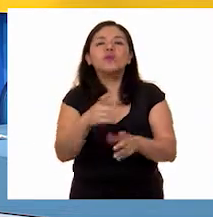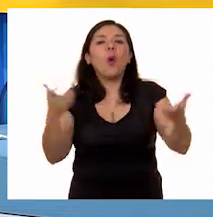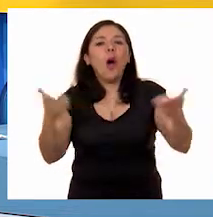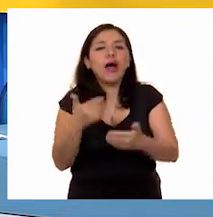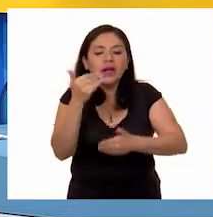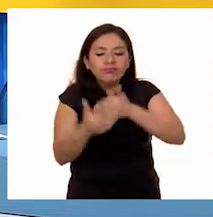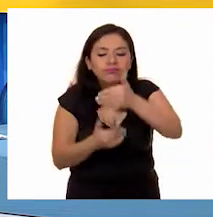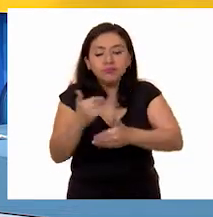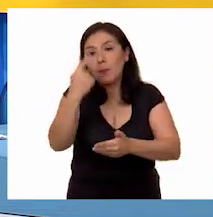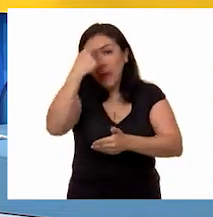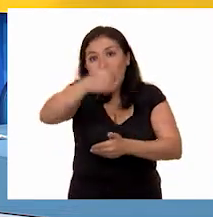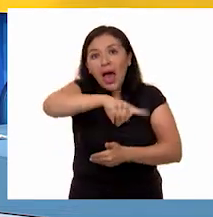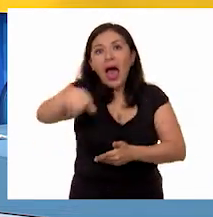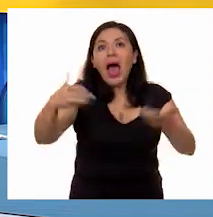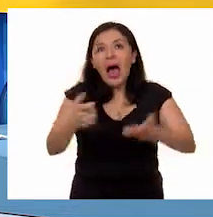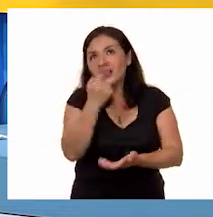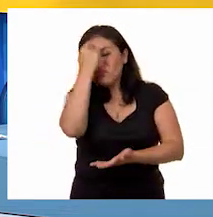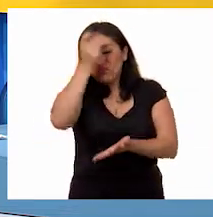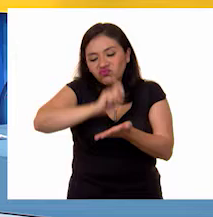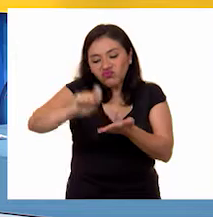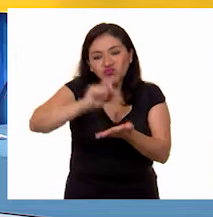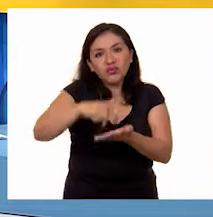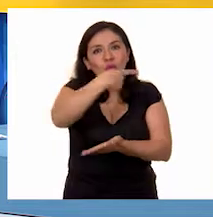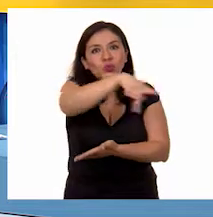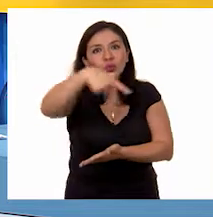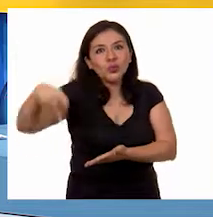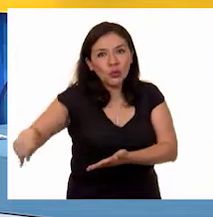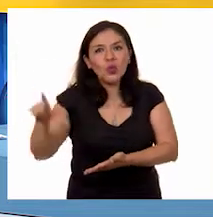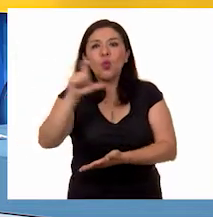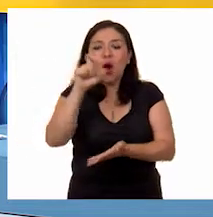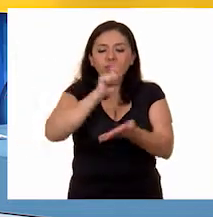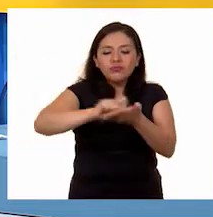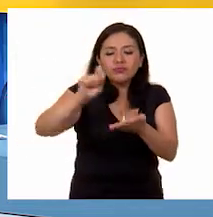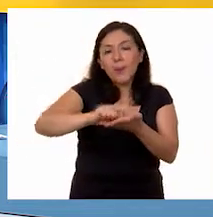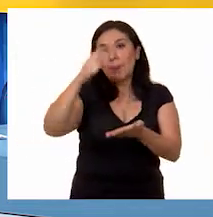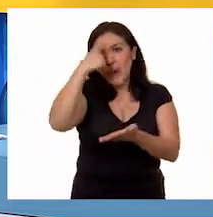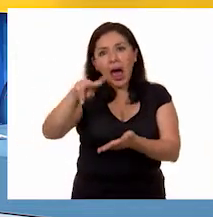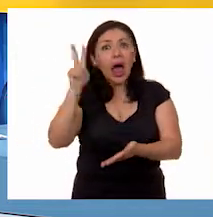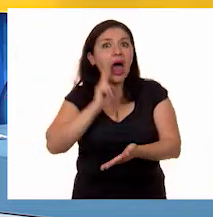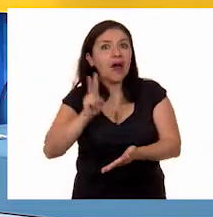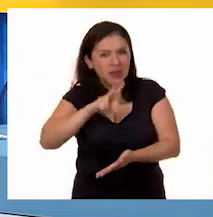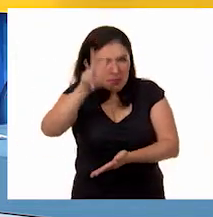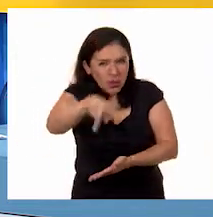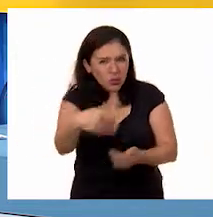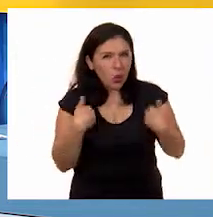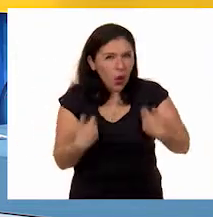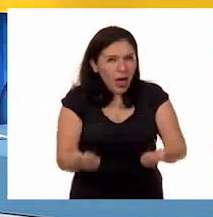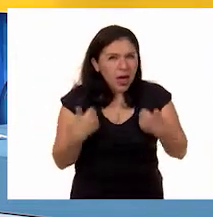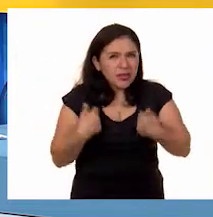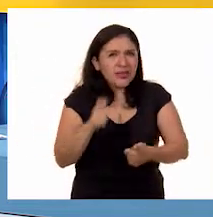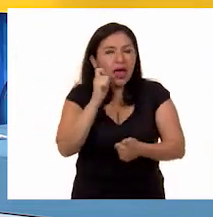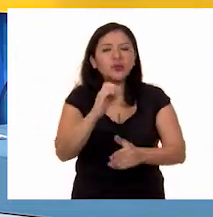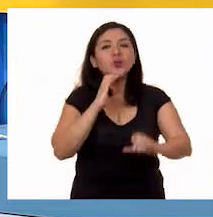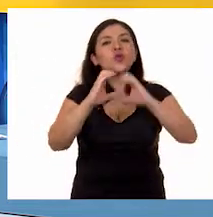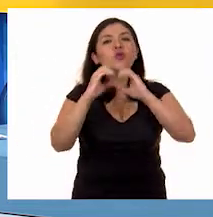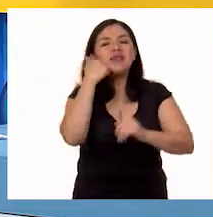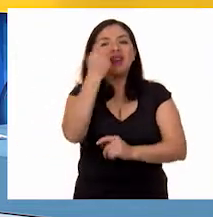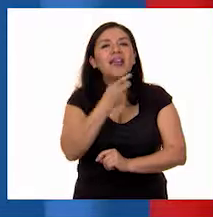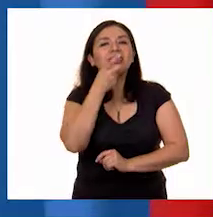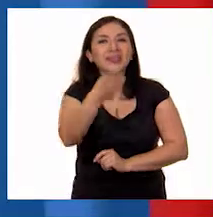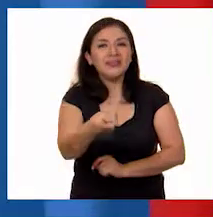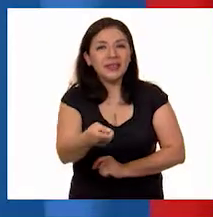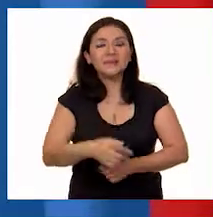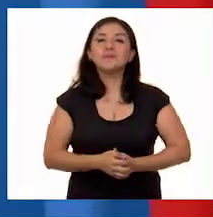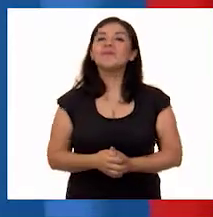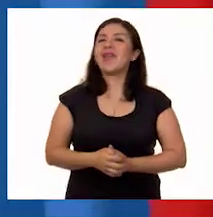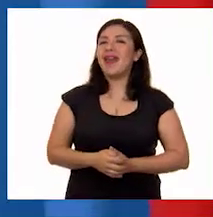de producción de textos propios. Es decir, cuando escribimos para comprobar si realmente estamos comunicando lo que deseamos.